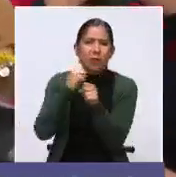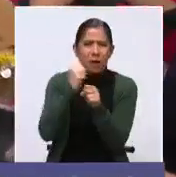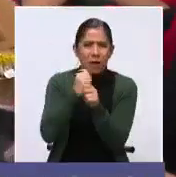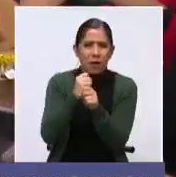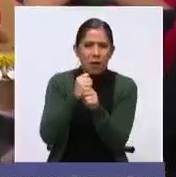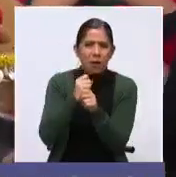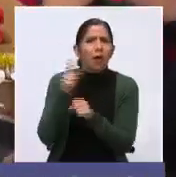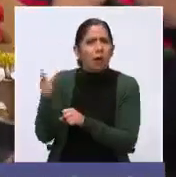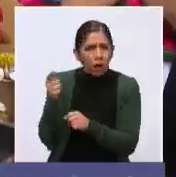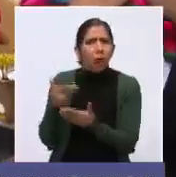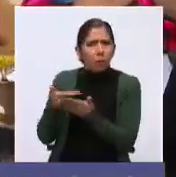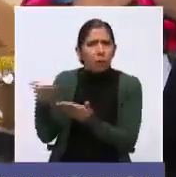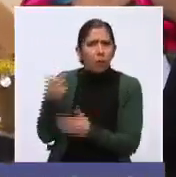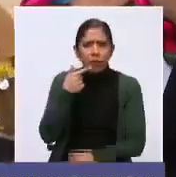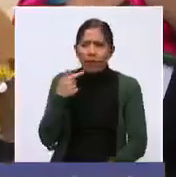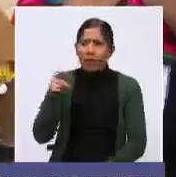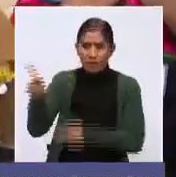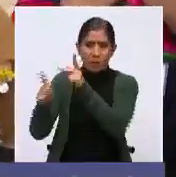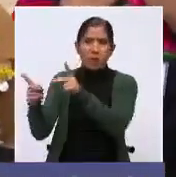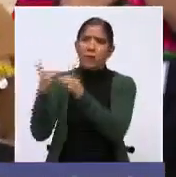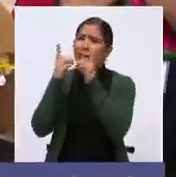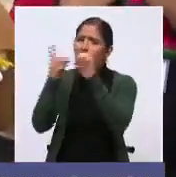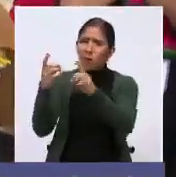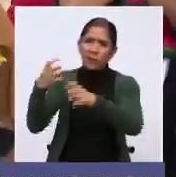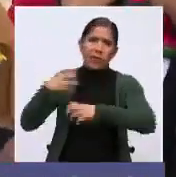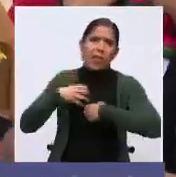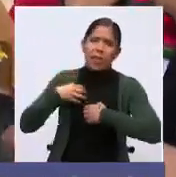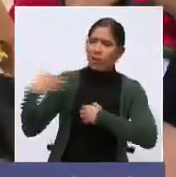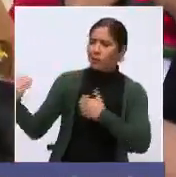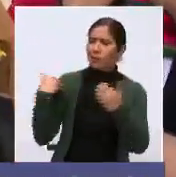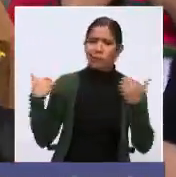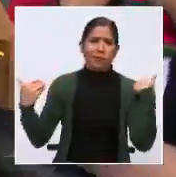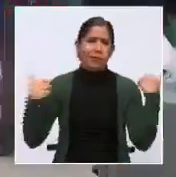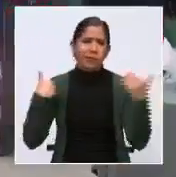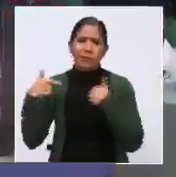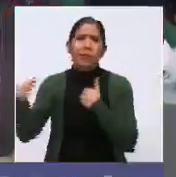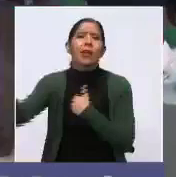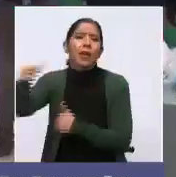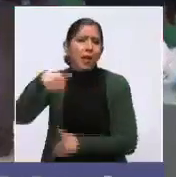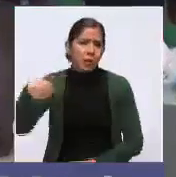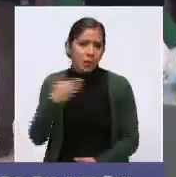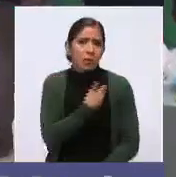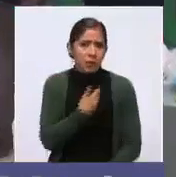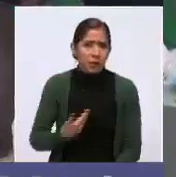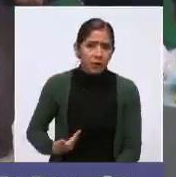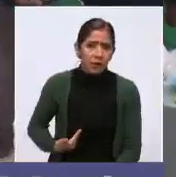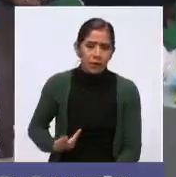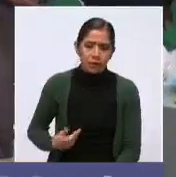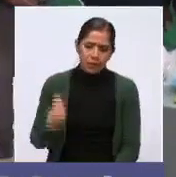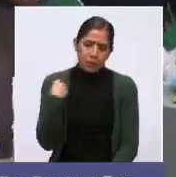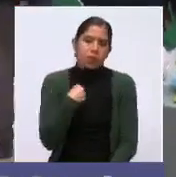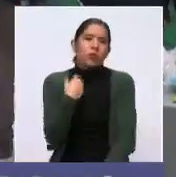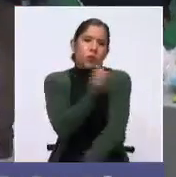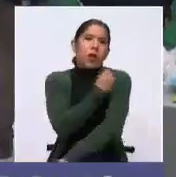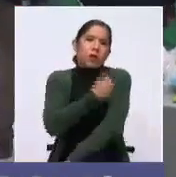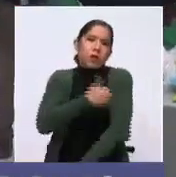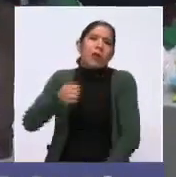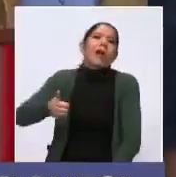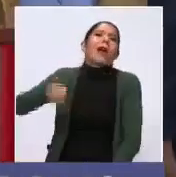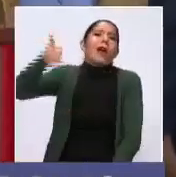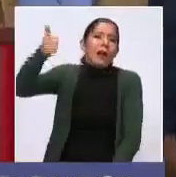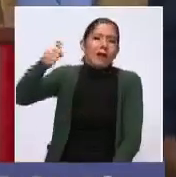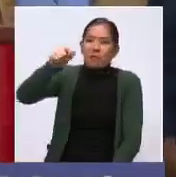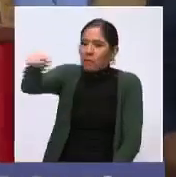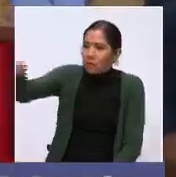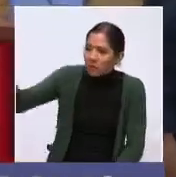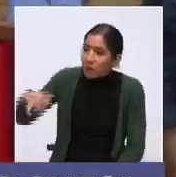les plantea esas denuncias ahí de nuestros presidentes, porque nosotros como autoridad orgánica somos portavoz de